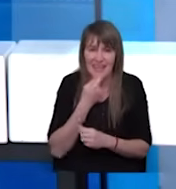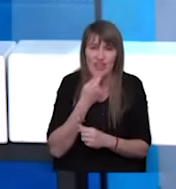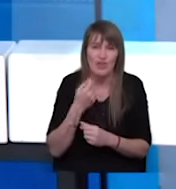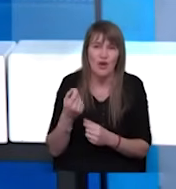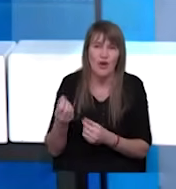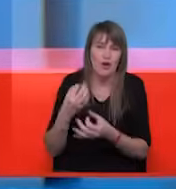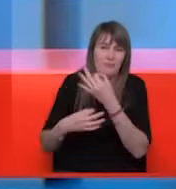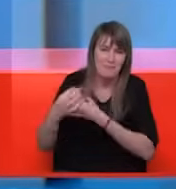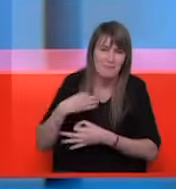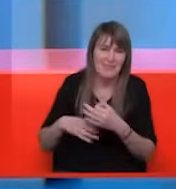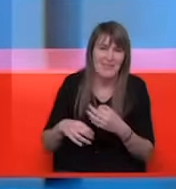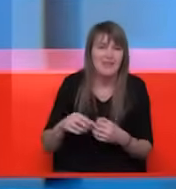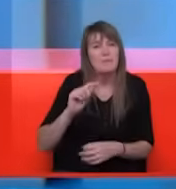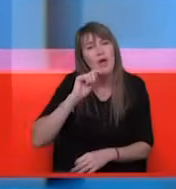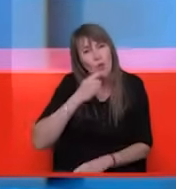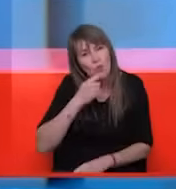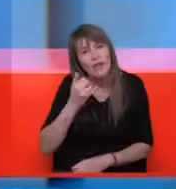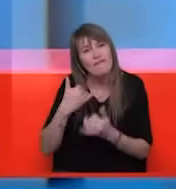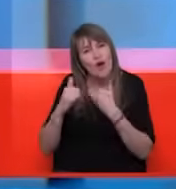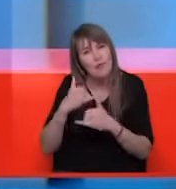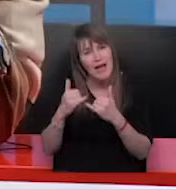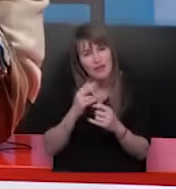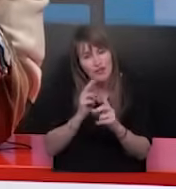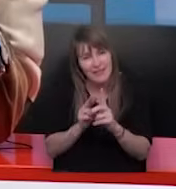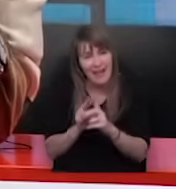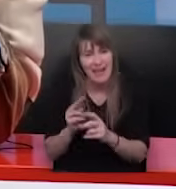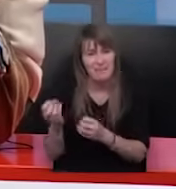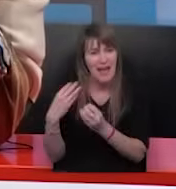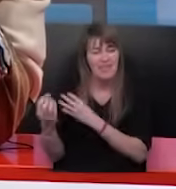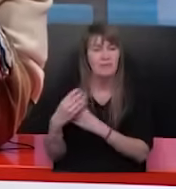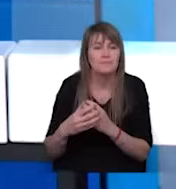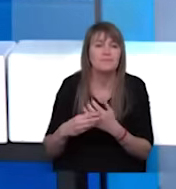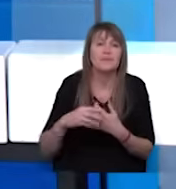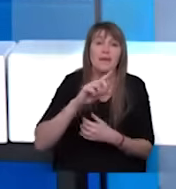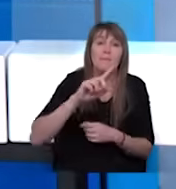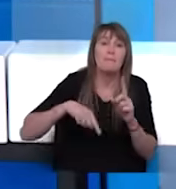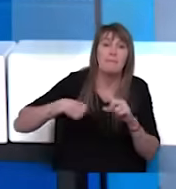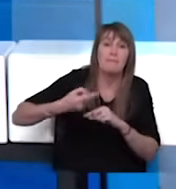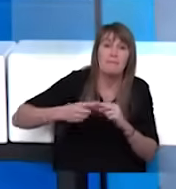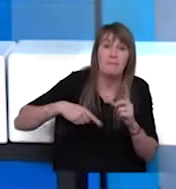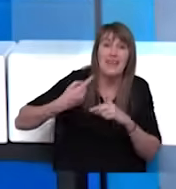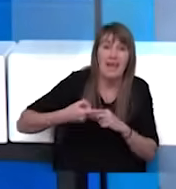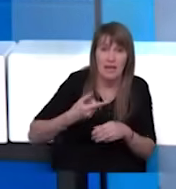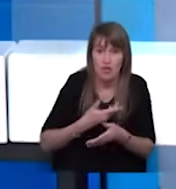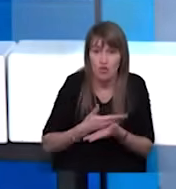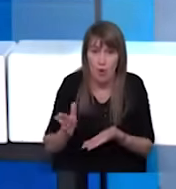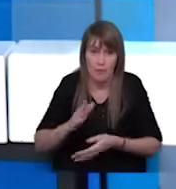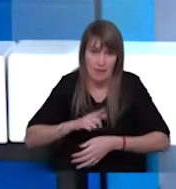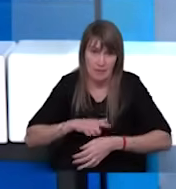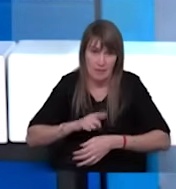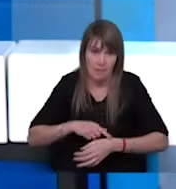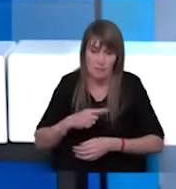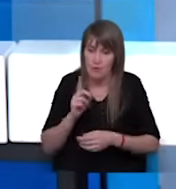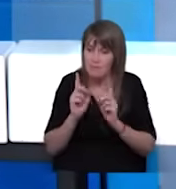Sí, sí, sí. Porque me gusta la buena información. Entonces, así. Sos un crack. Mañana vas. Mañana nos quedó material. Sí. Porque nos quedó mucho